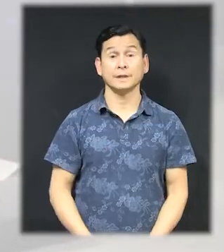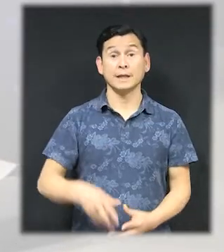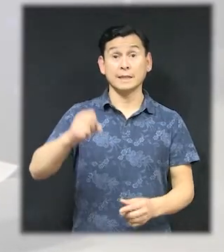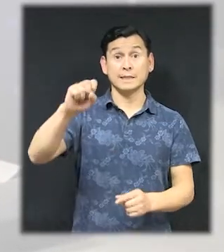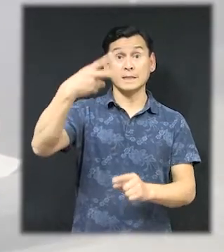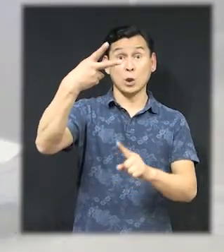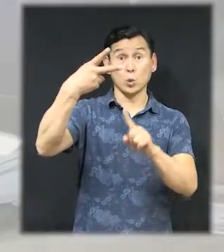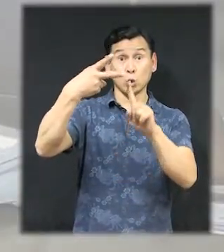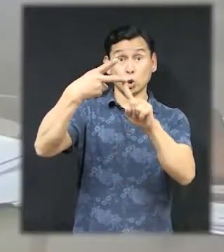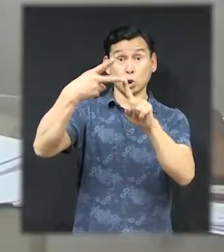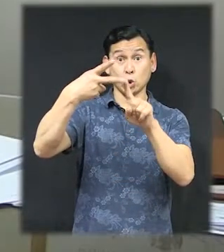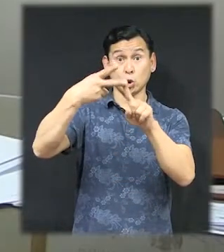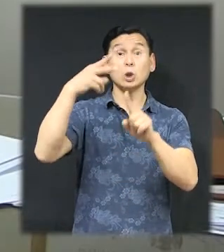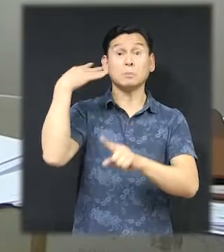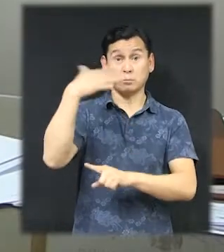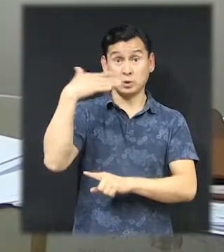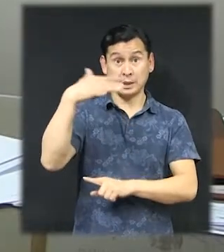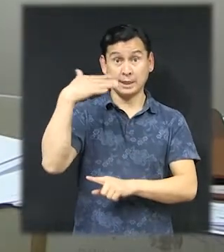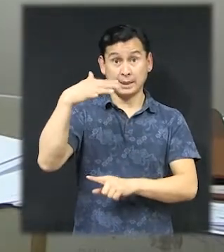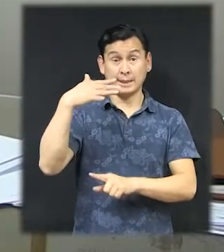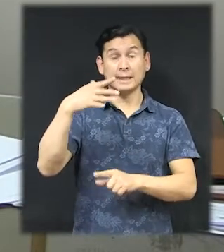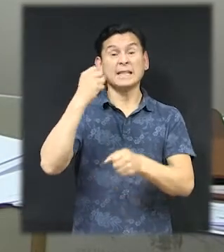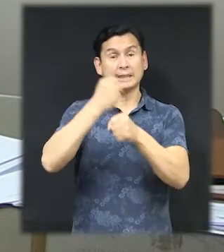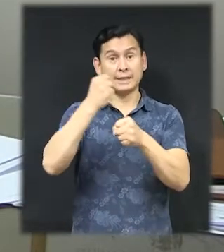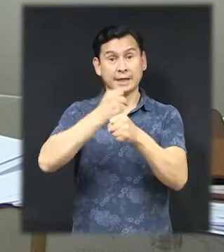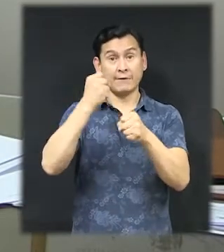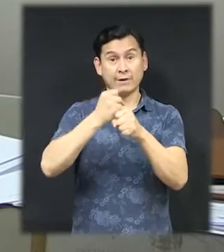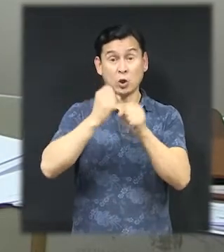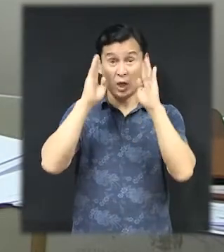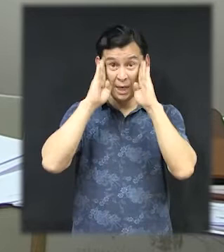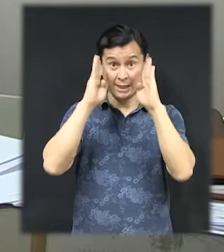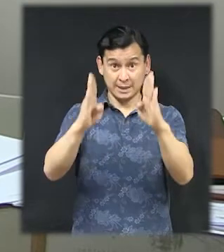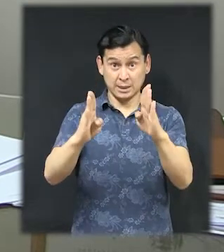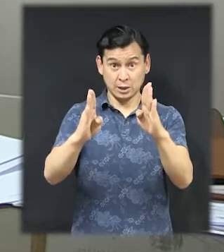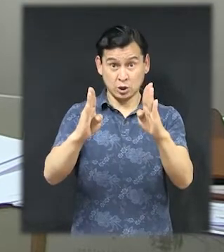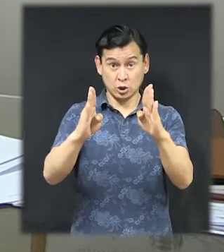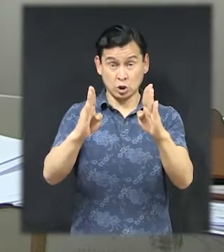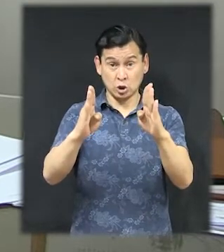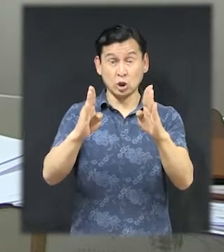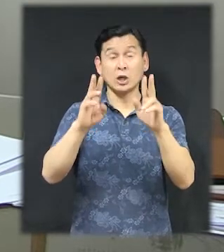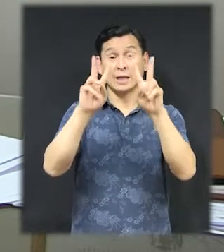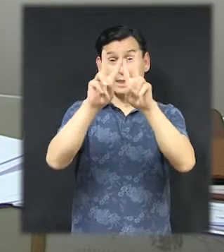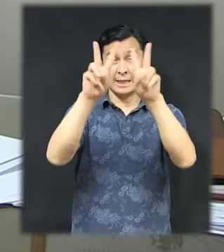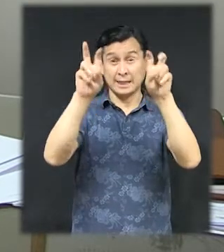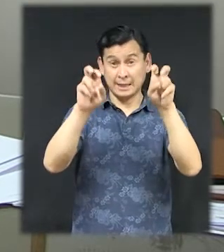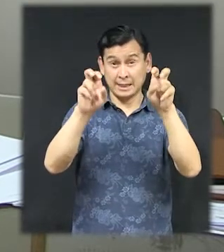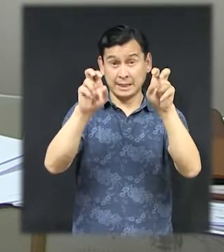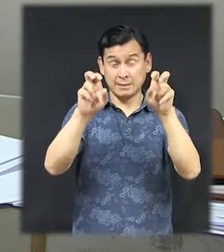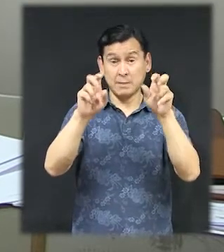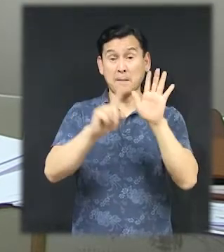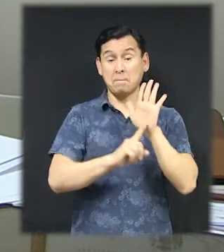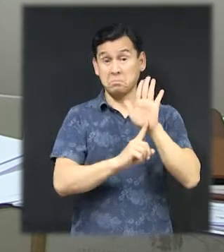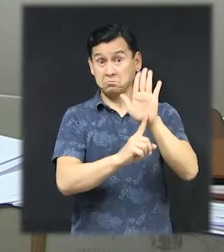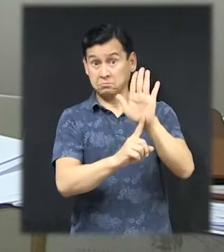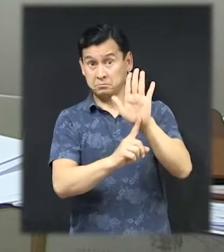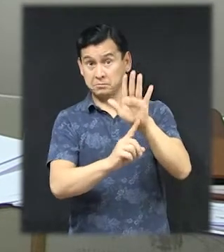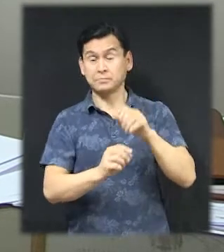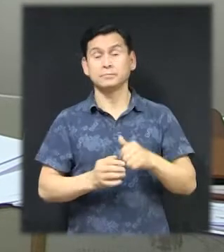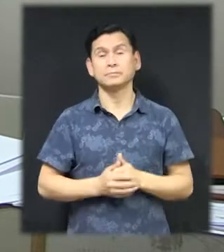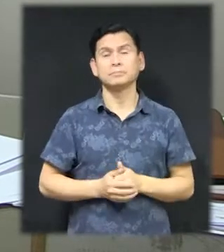El segundo componente importante de la gestión asistencial, que es el primer capítulo de esta